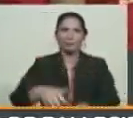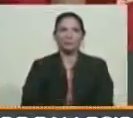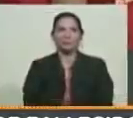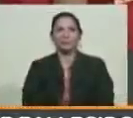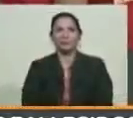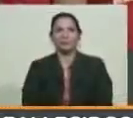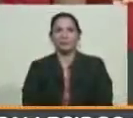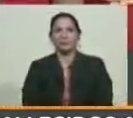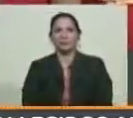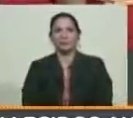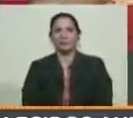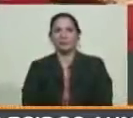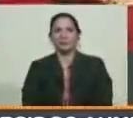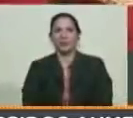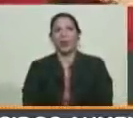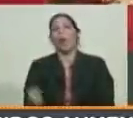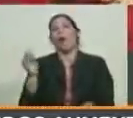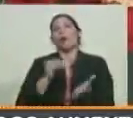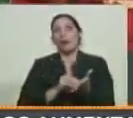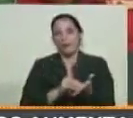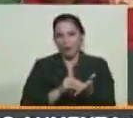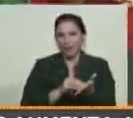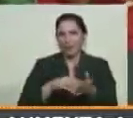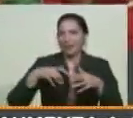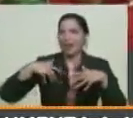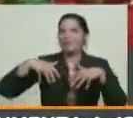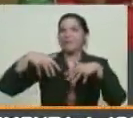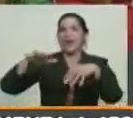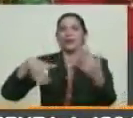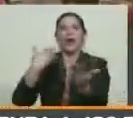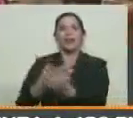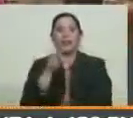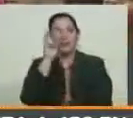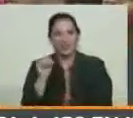Dentro de un ratico nos regresamos para llevar metales.